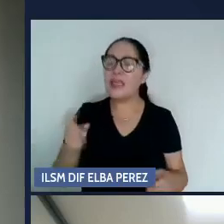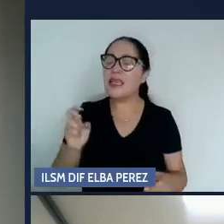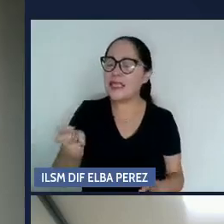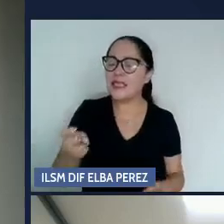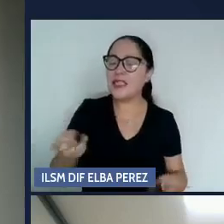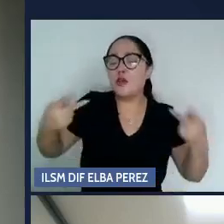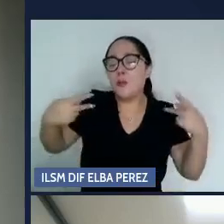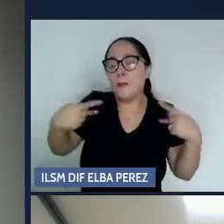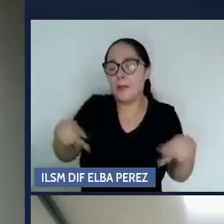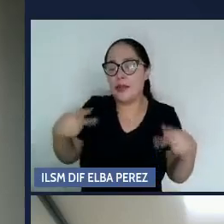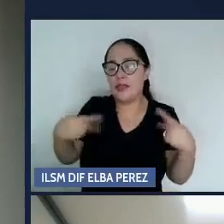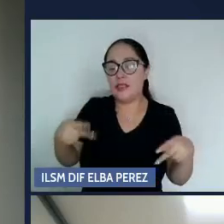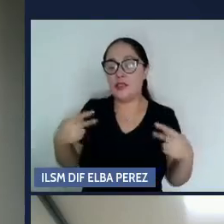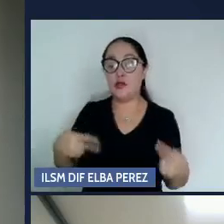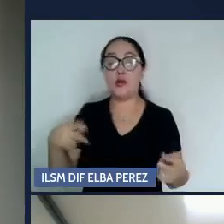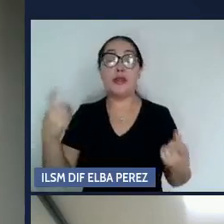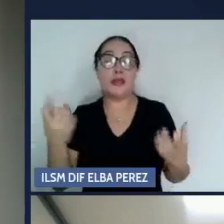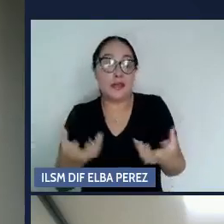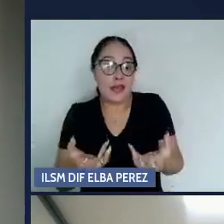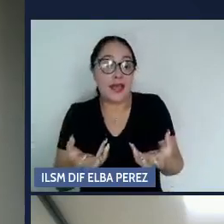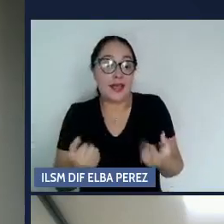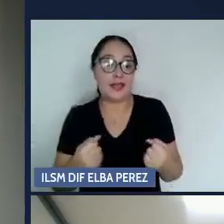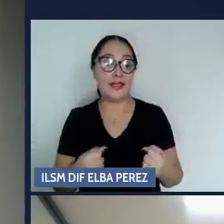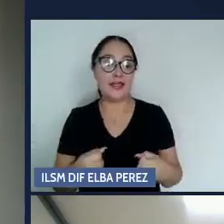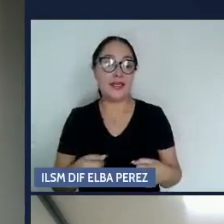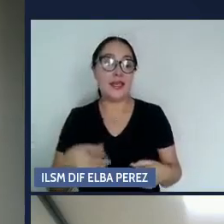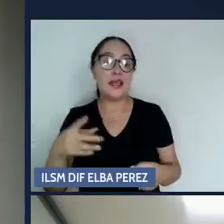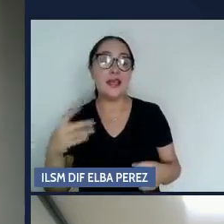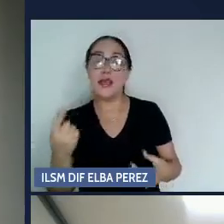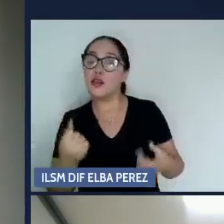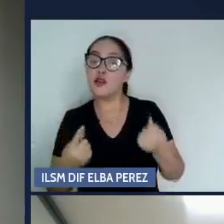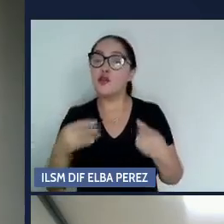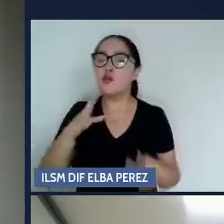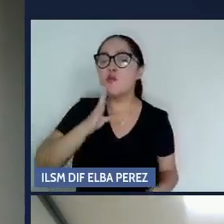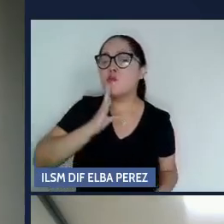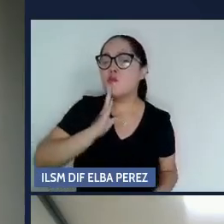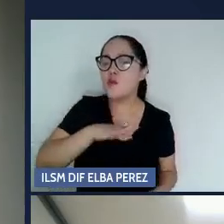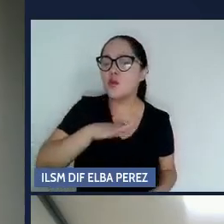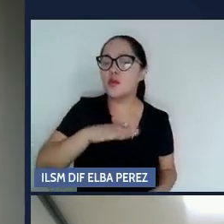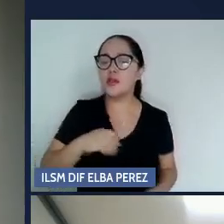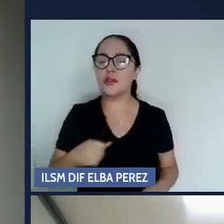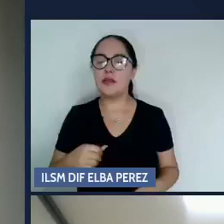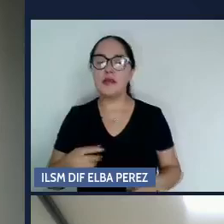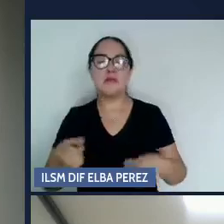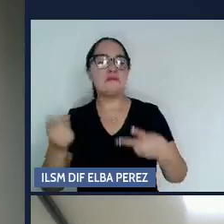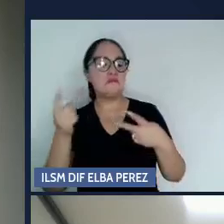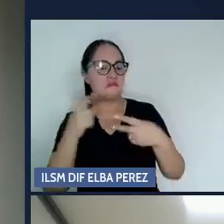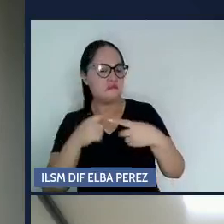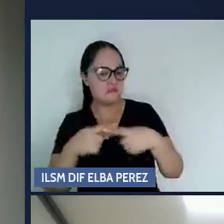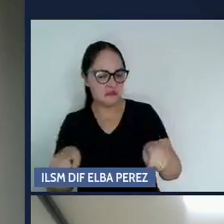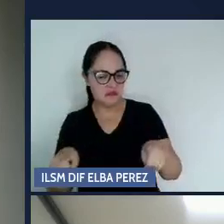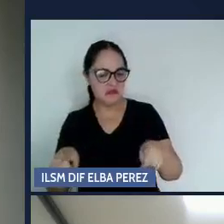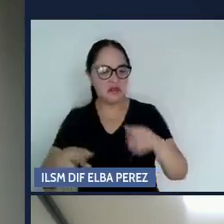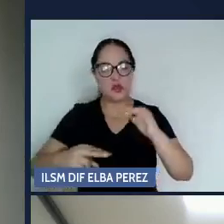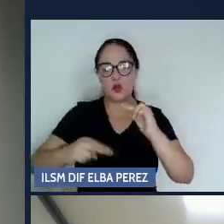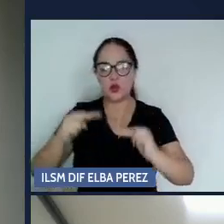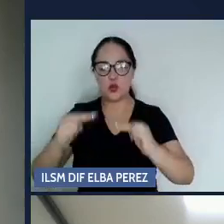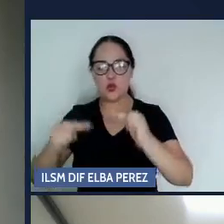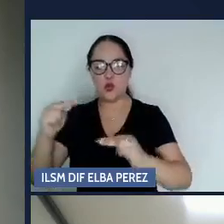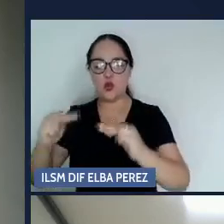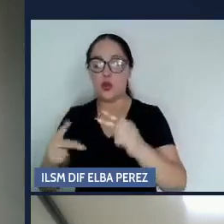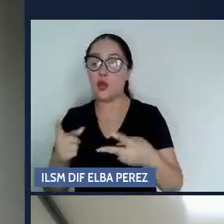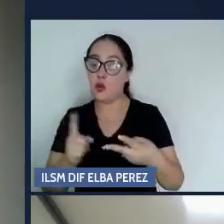los delitos electorales. Y hay diferentes calidades. Hay personas funcionarias